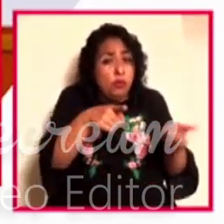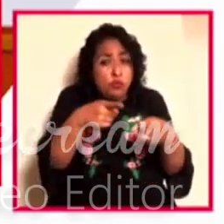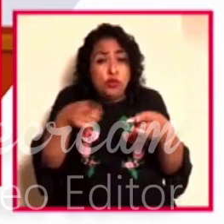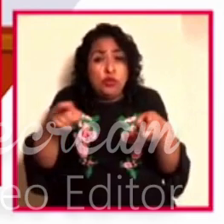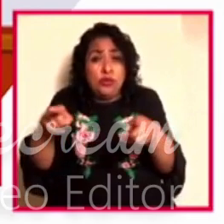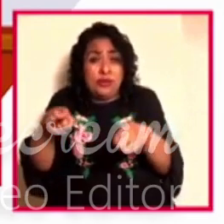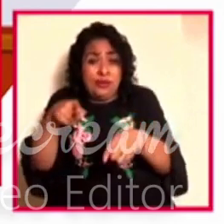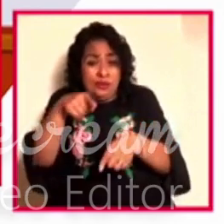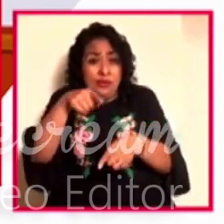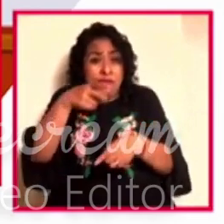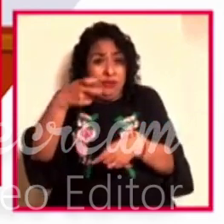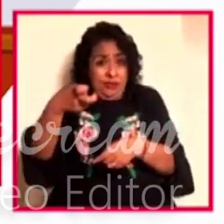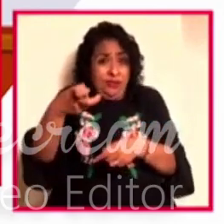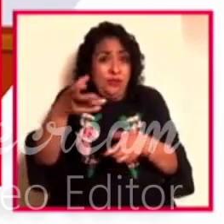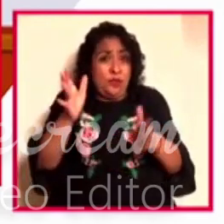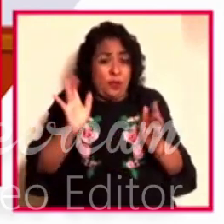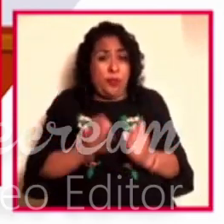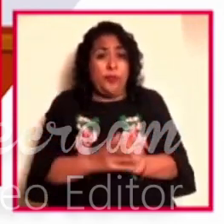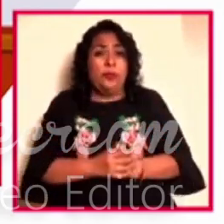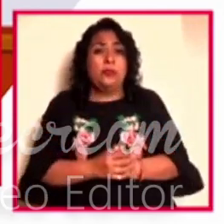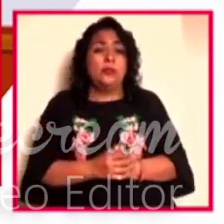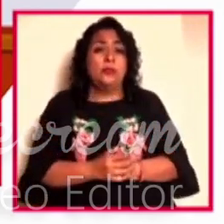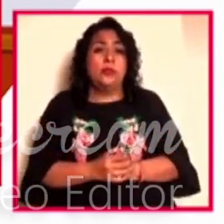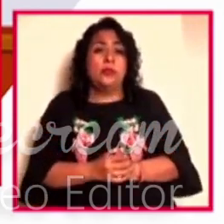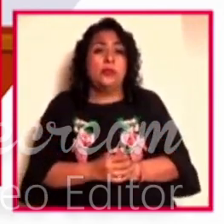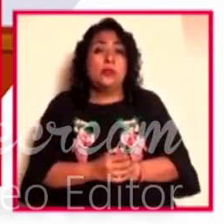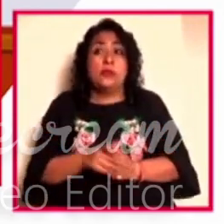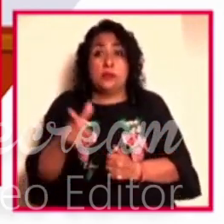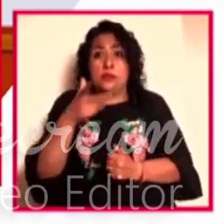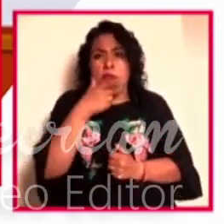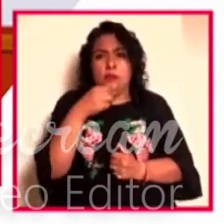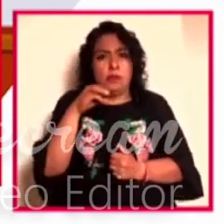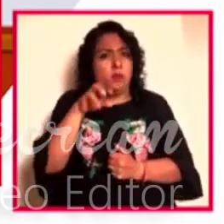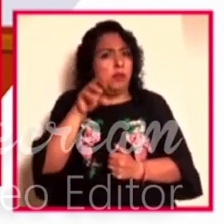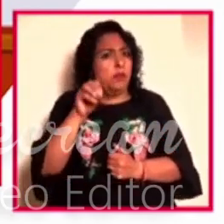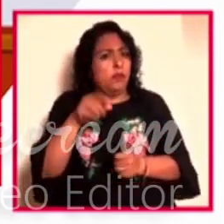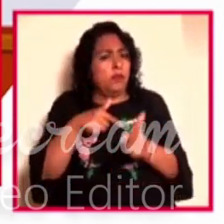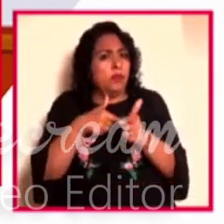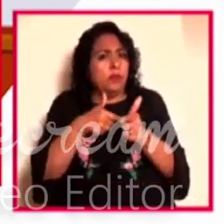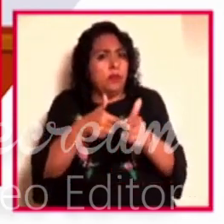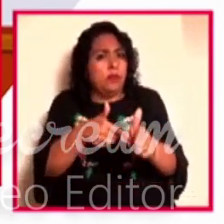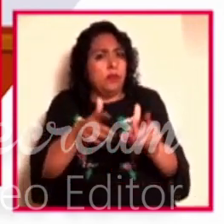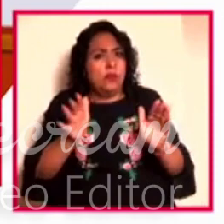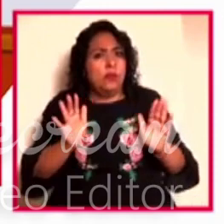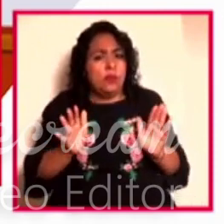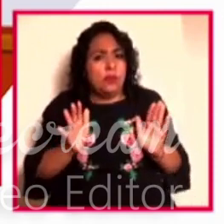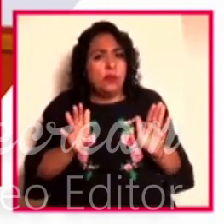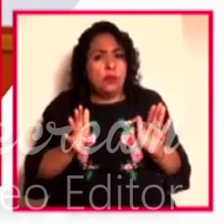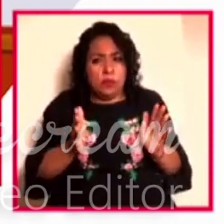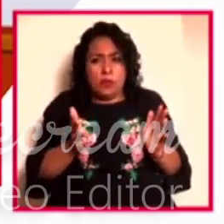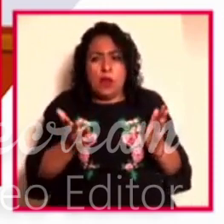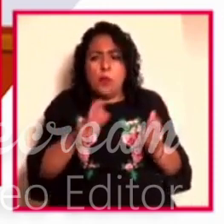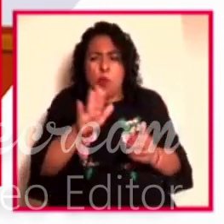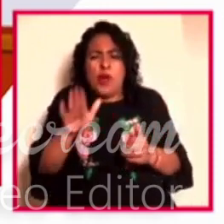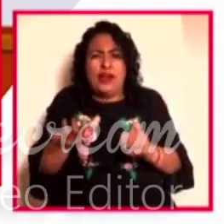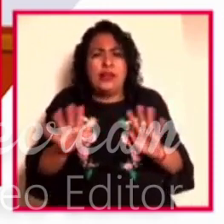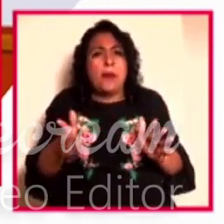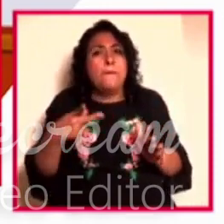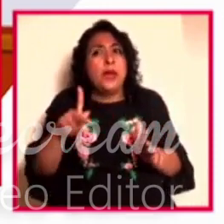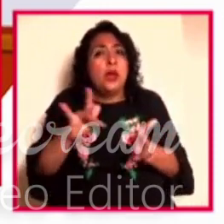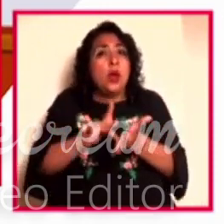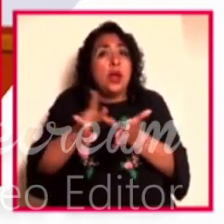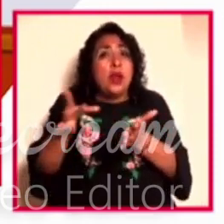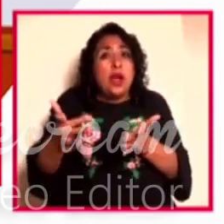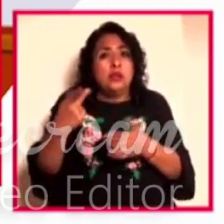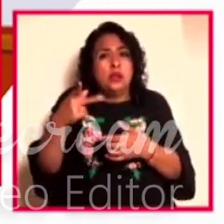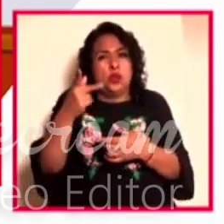ya mencioné. Entonces, pues Mario continúa pues, con nosotros, creo que debemos agradecer su obra,